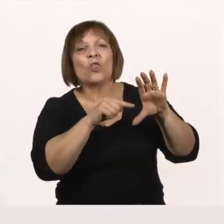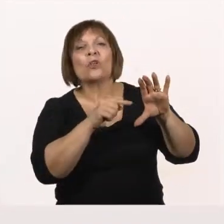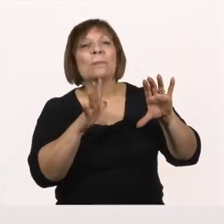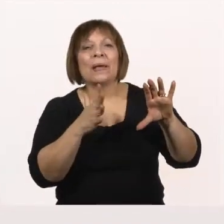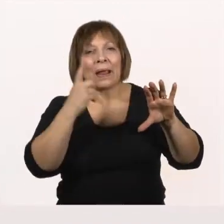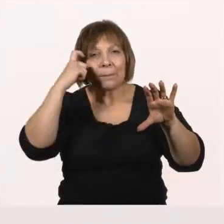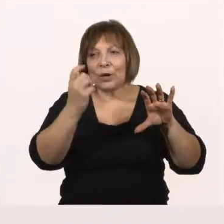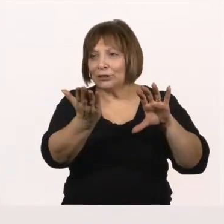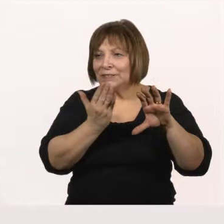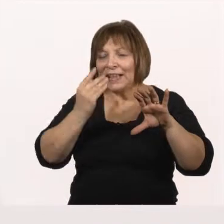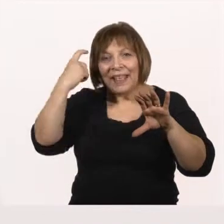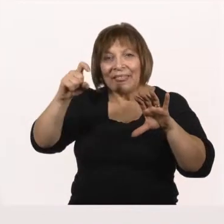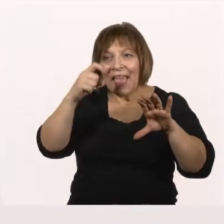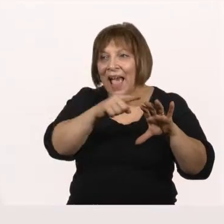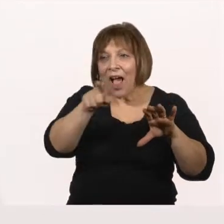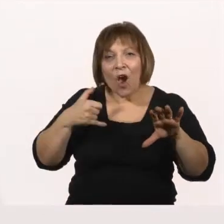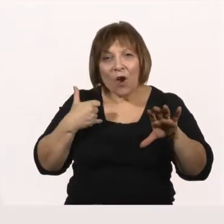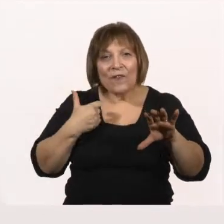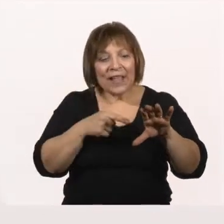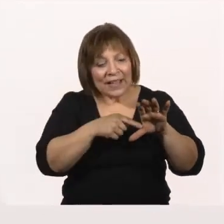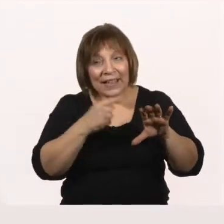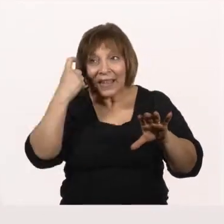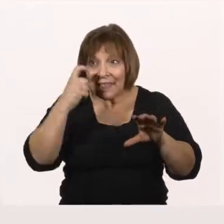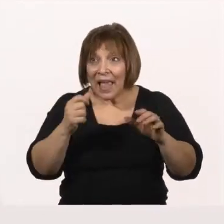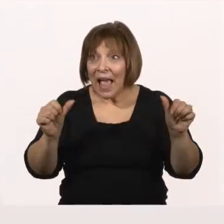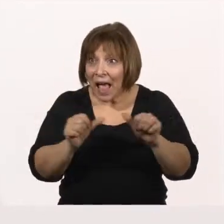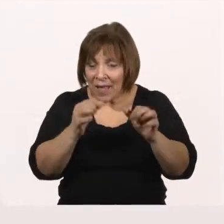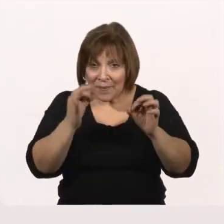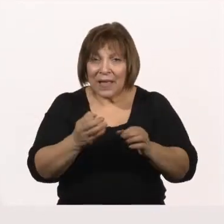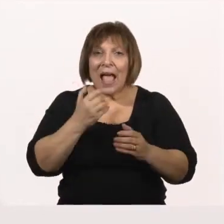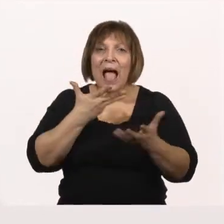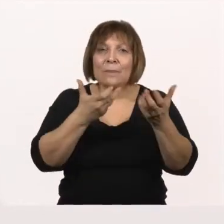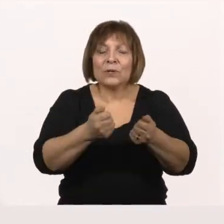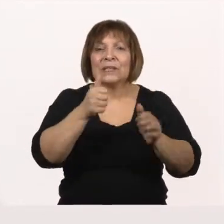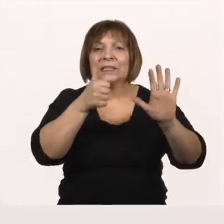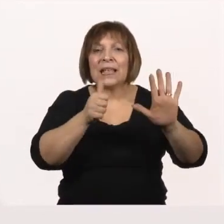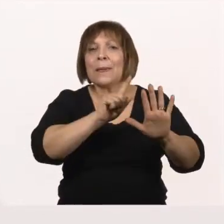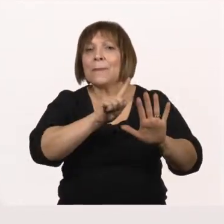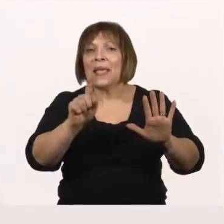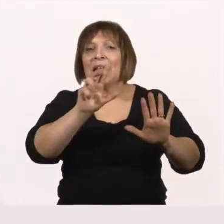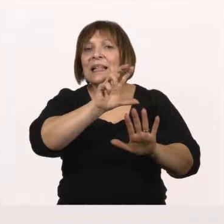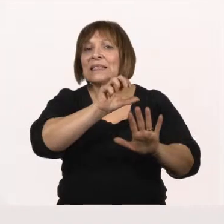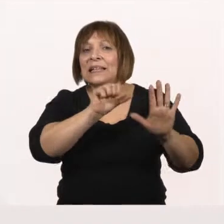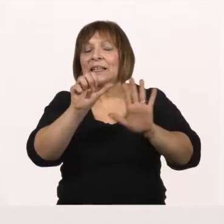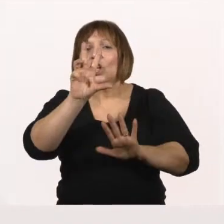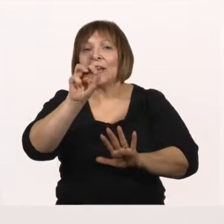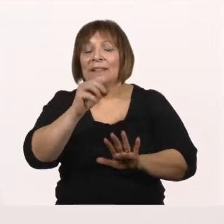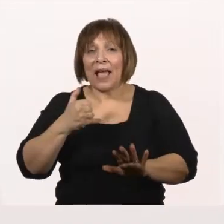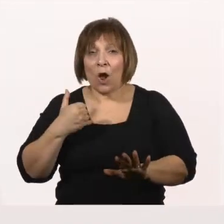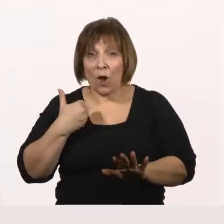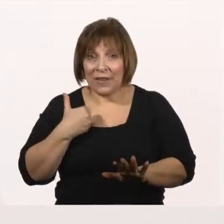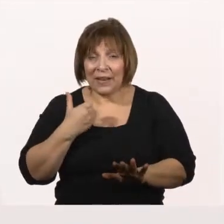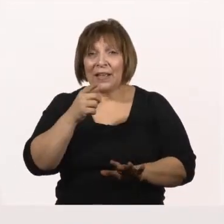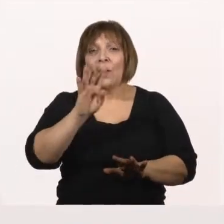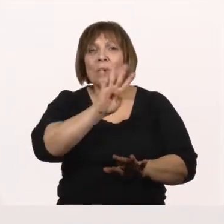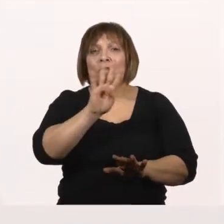Fondo de Iniciativas Juveniles. Un fondo que ayuda a concretar ideas, apoyando a 6.330 jóvenes que